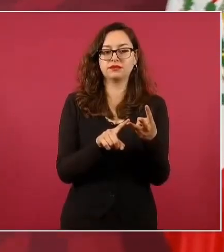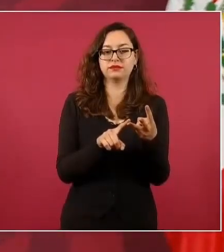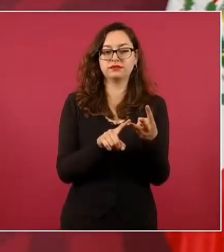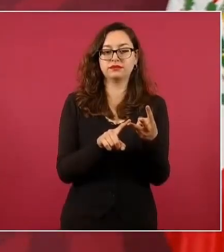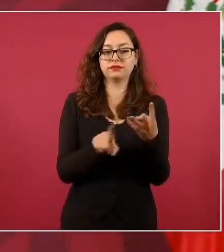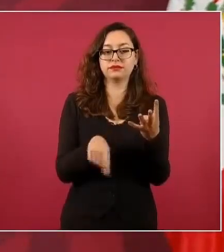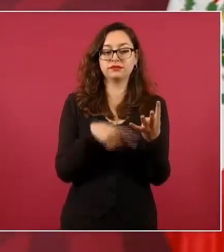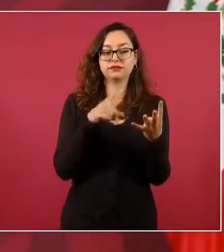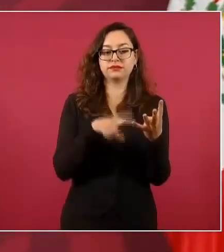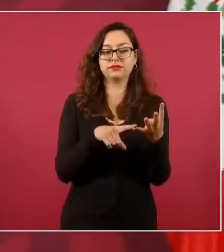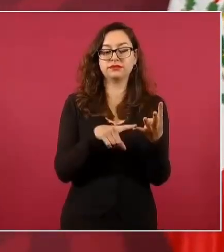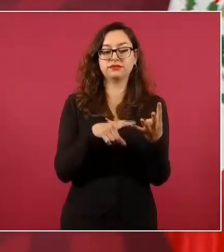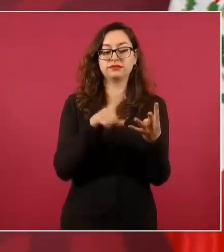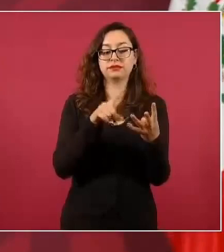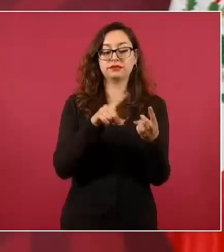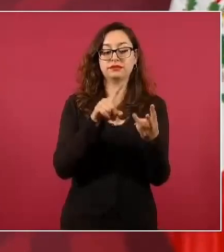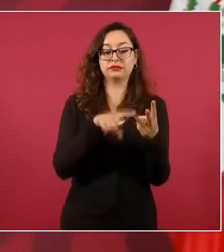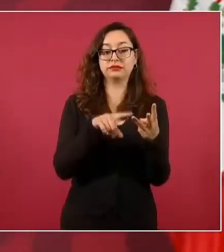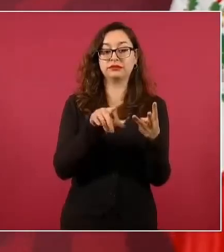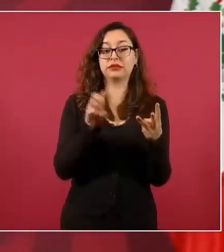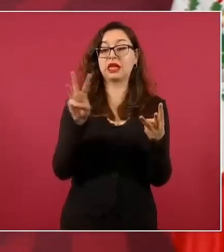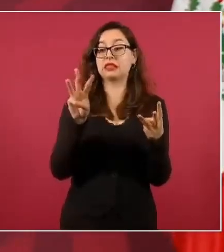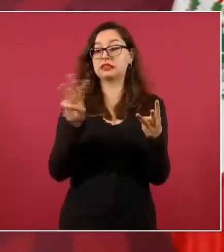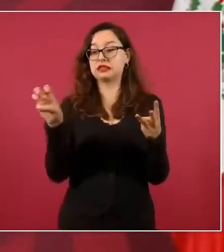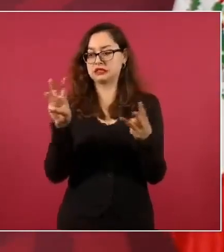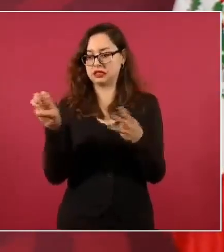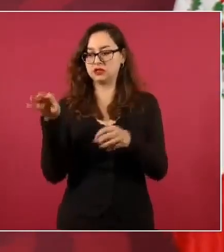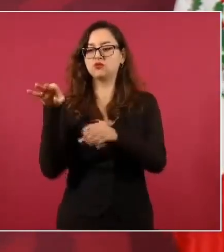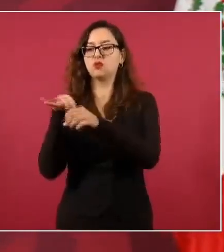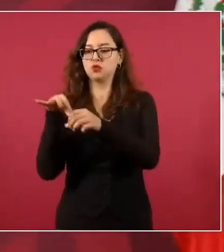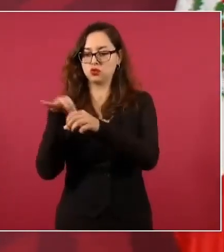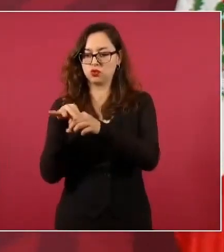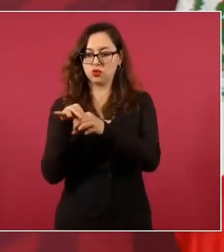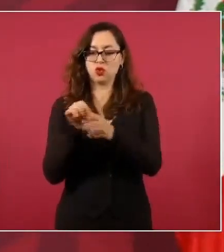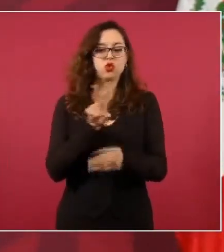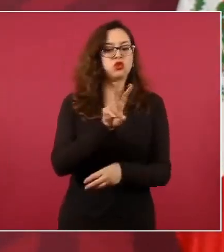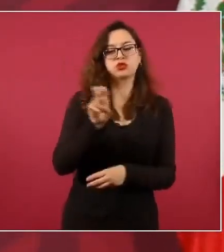Quedaría 300 de mayoría y 200 plurinominales.